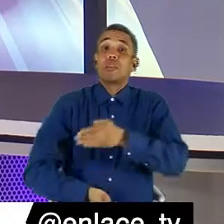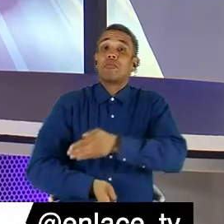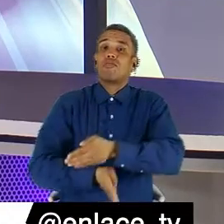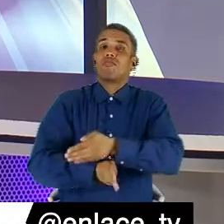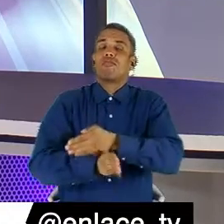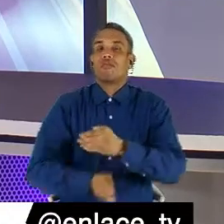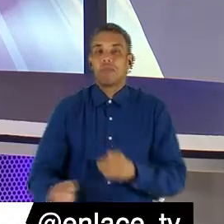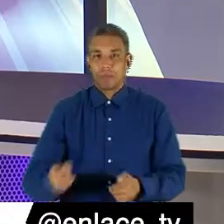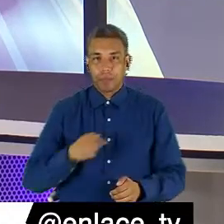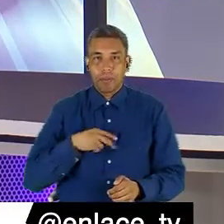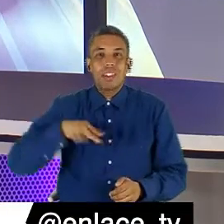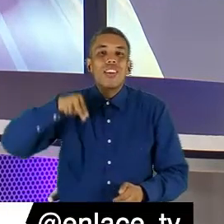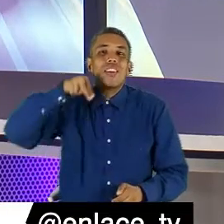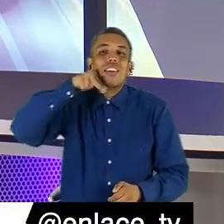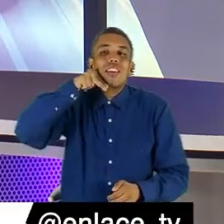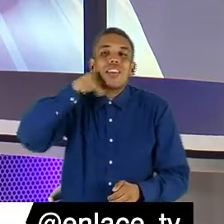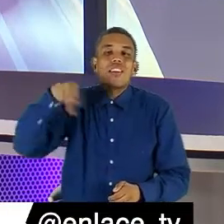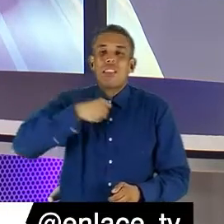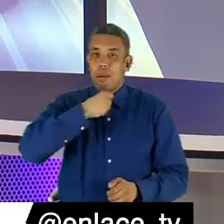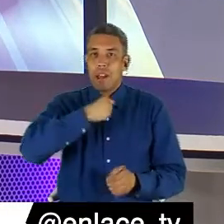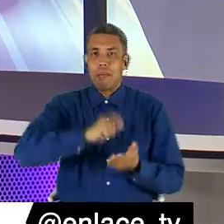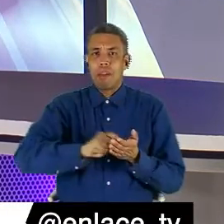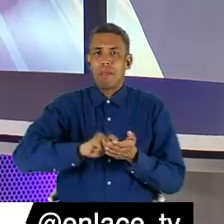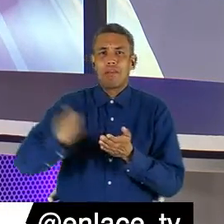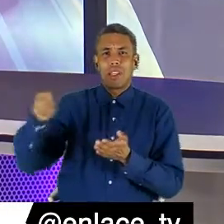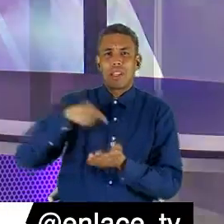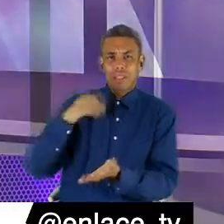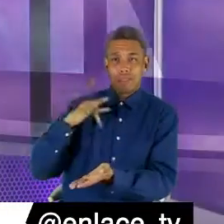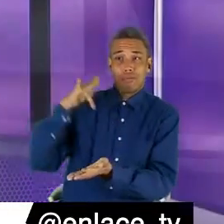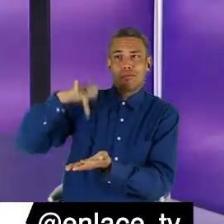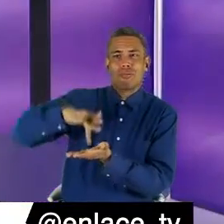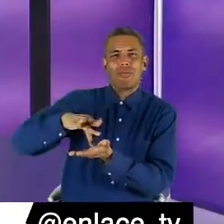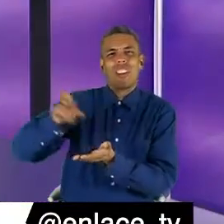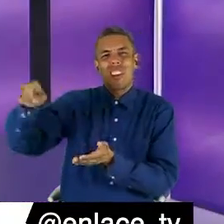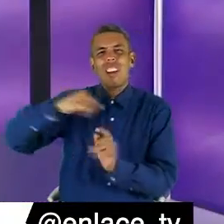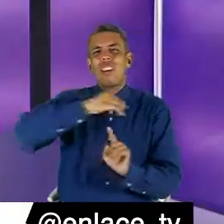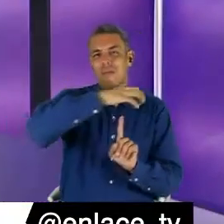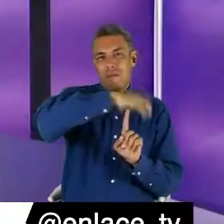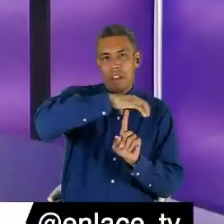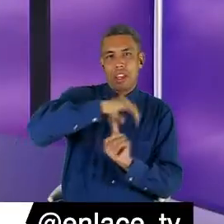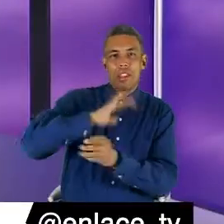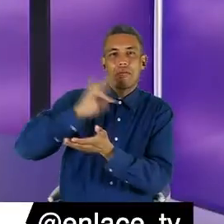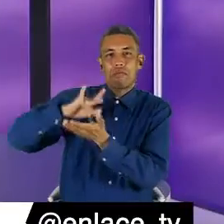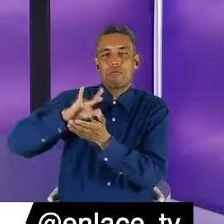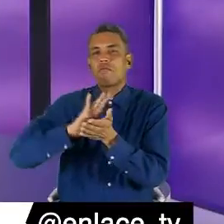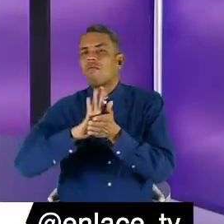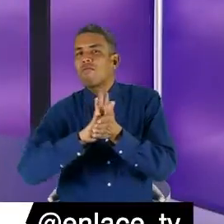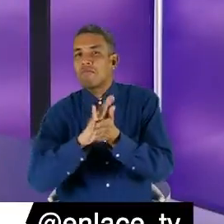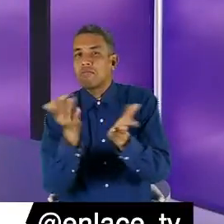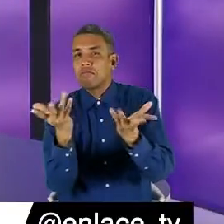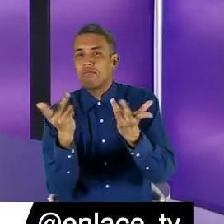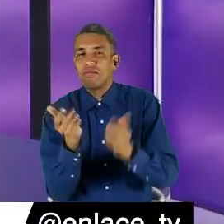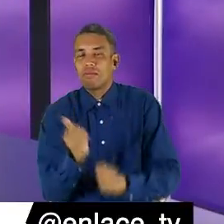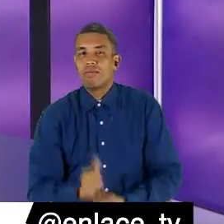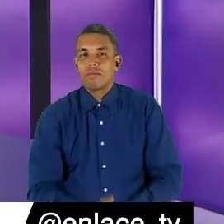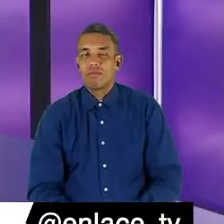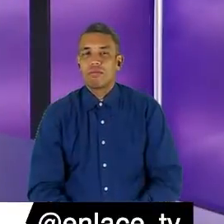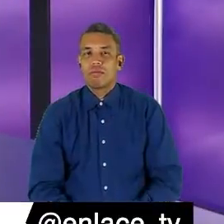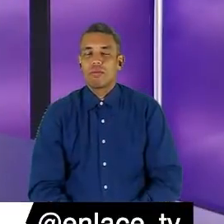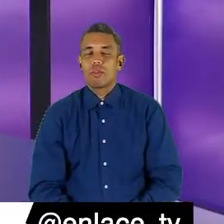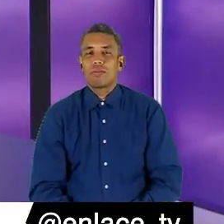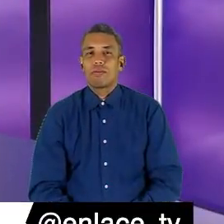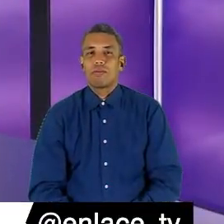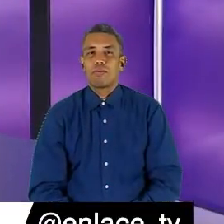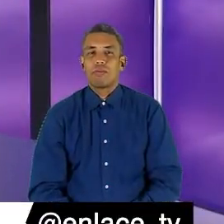periodista Neila Cosio estuvo en el lugar principal de esta actividad y nos entrega la información de lo que fue esta jornada.